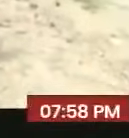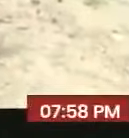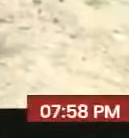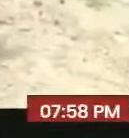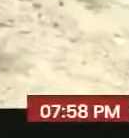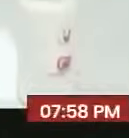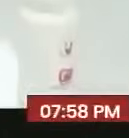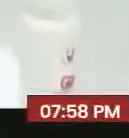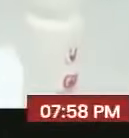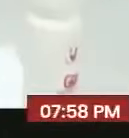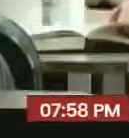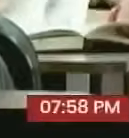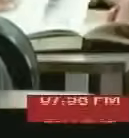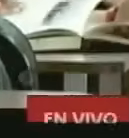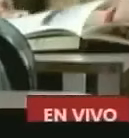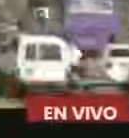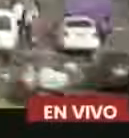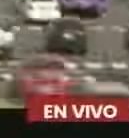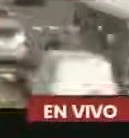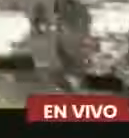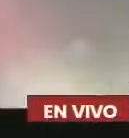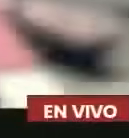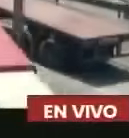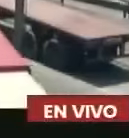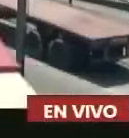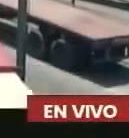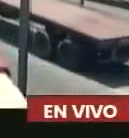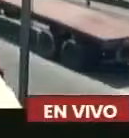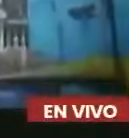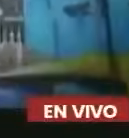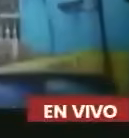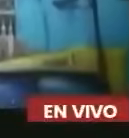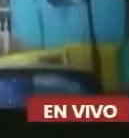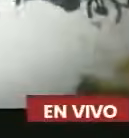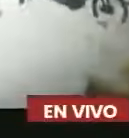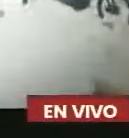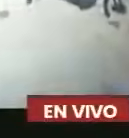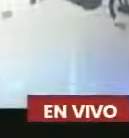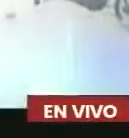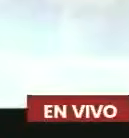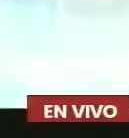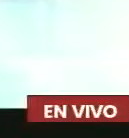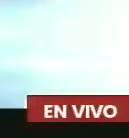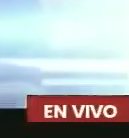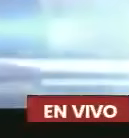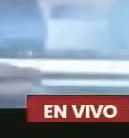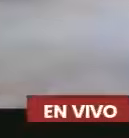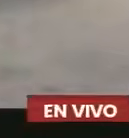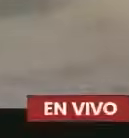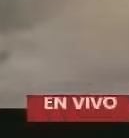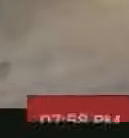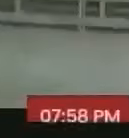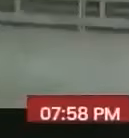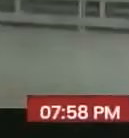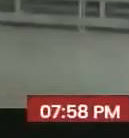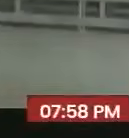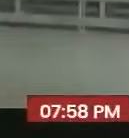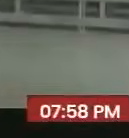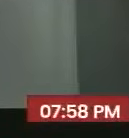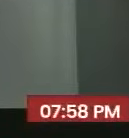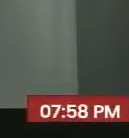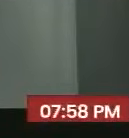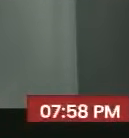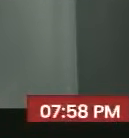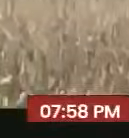época de transición al socialismo. 3R.net. La primera R, la resistencia a la embestida,